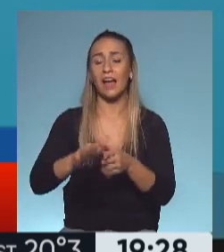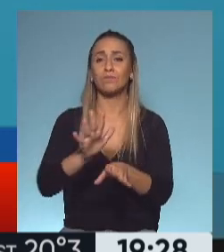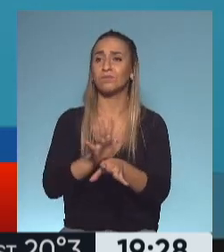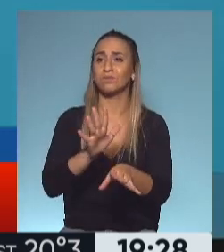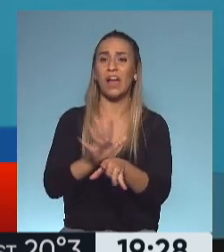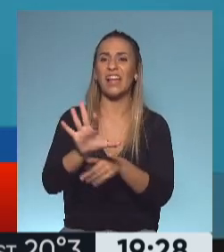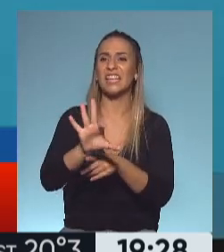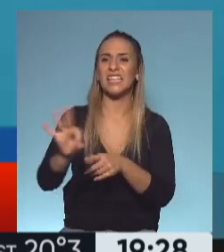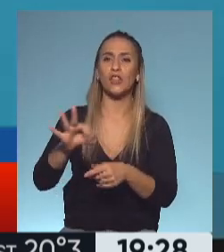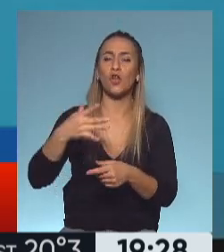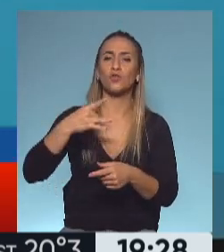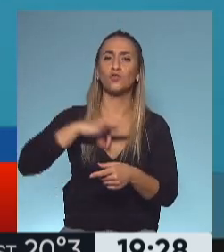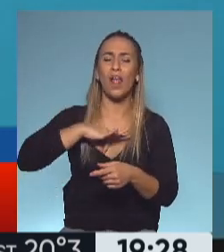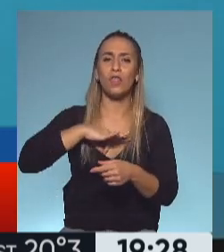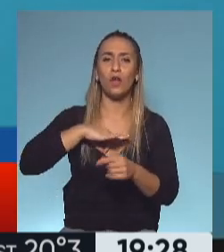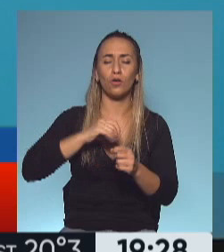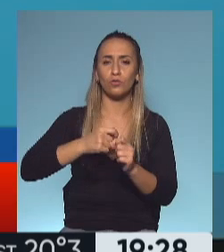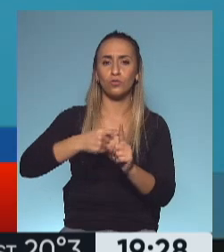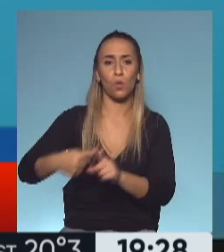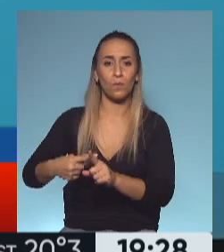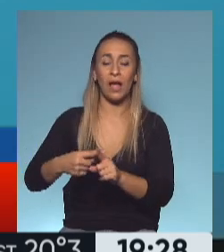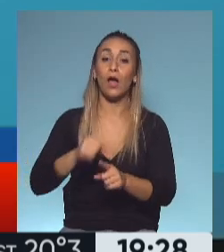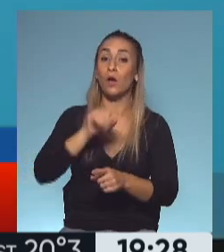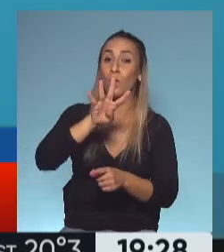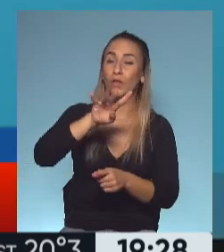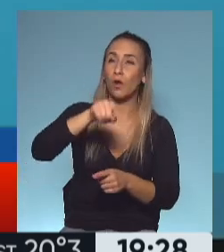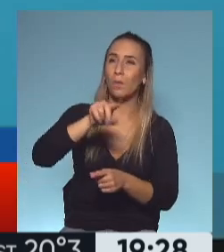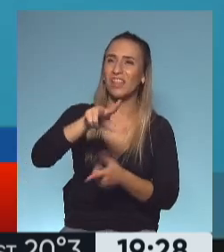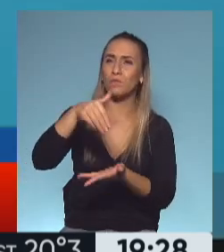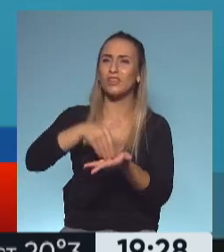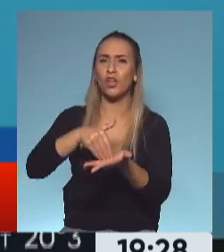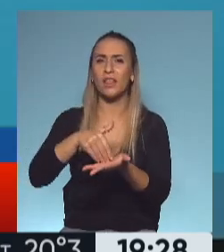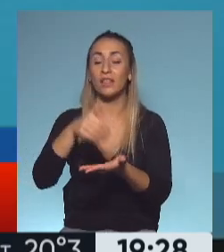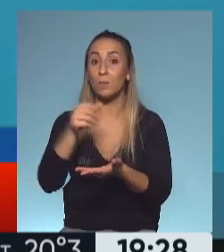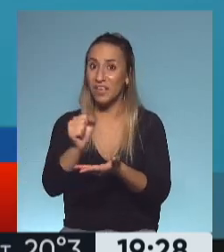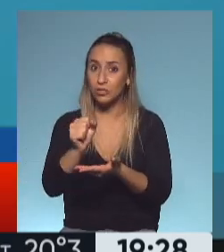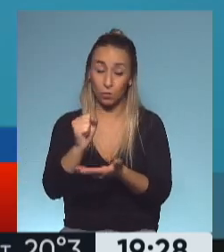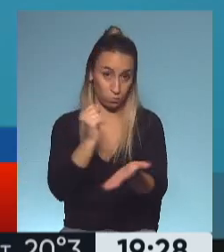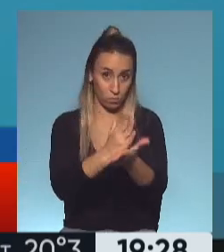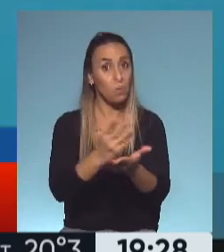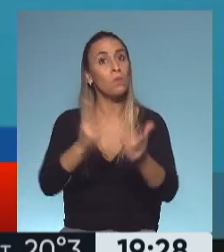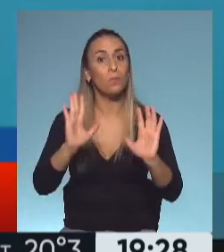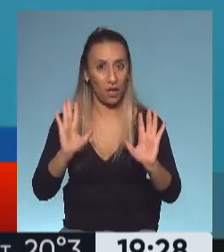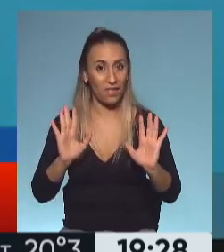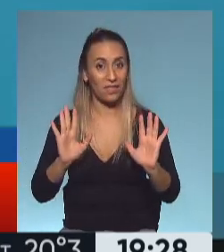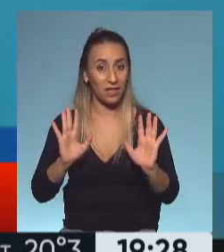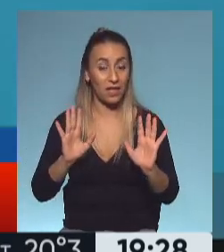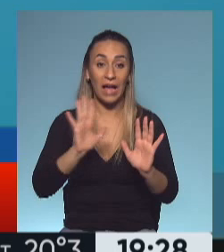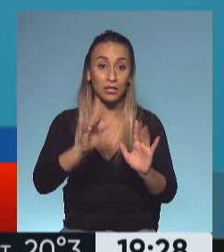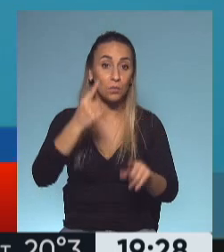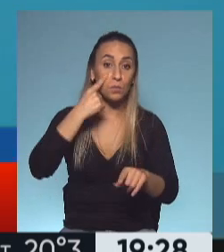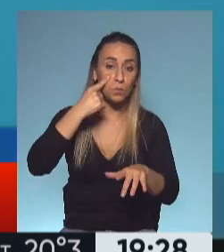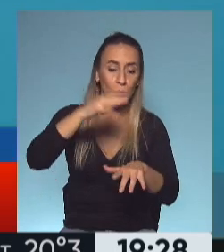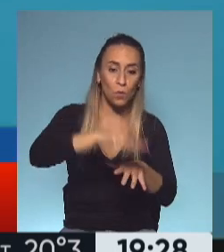es decir, multas hasta 4,3 millones de pesos. Y esto se va a hacer a escala